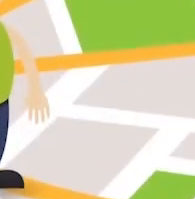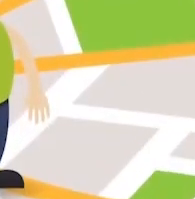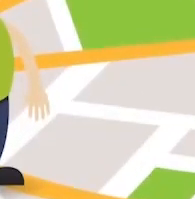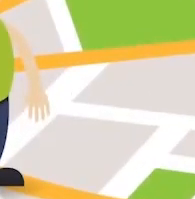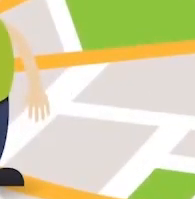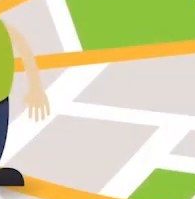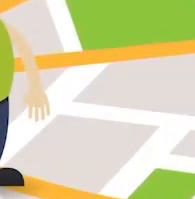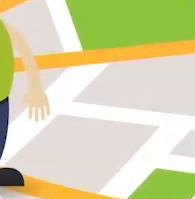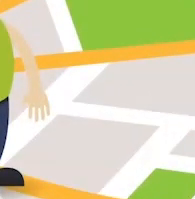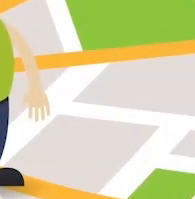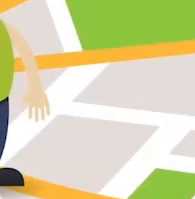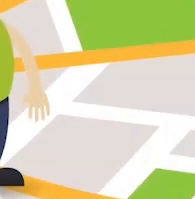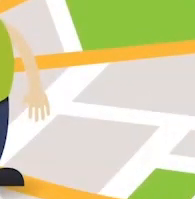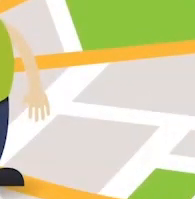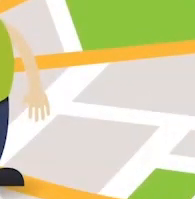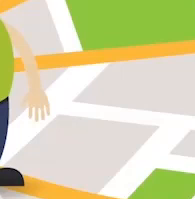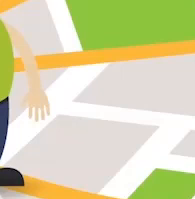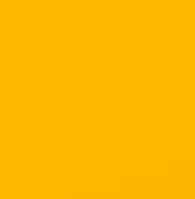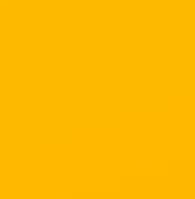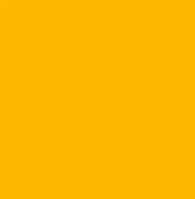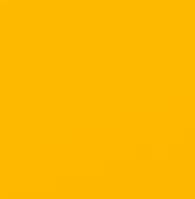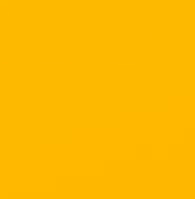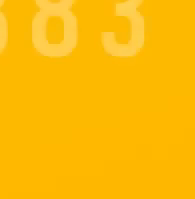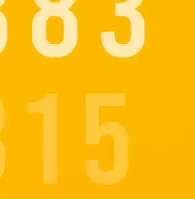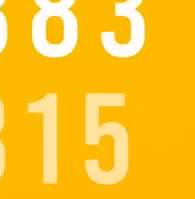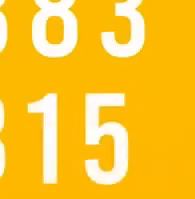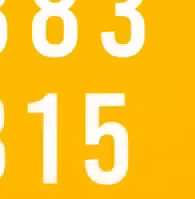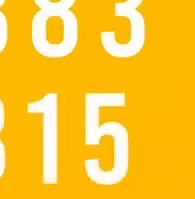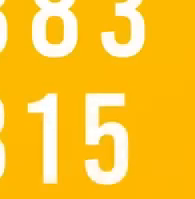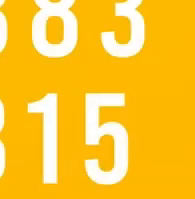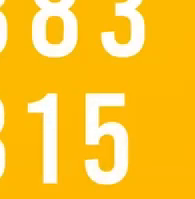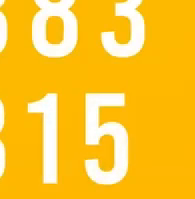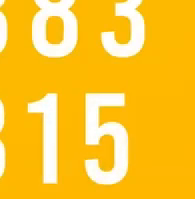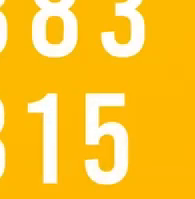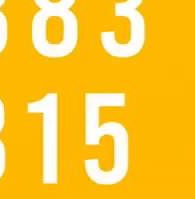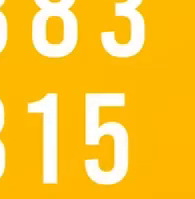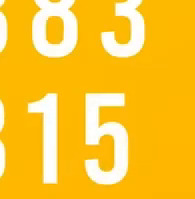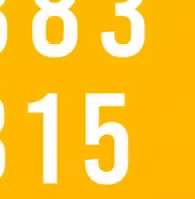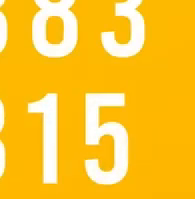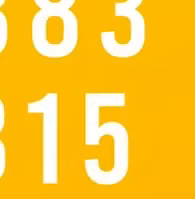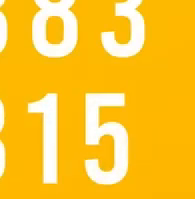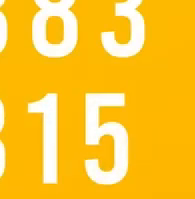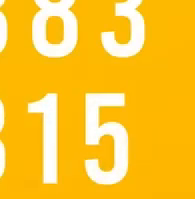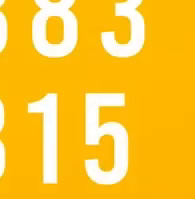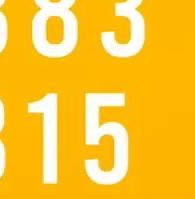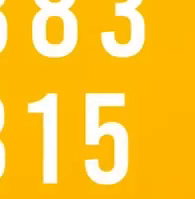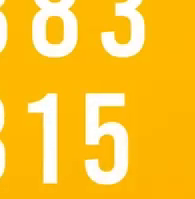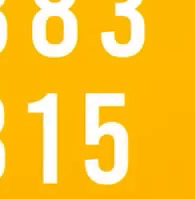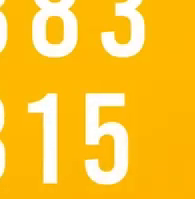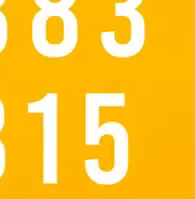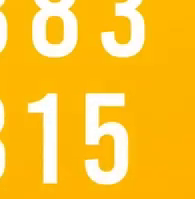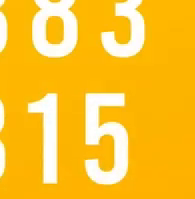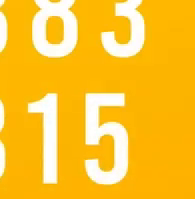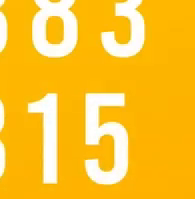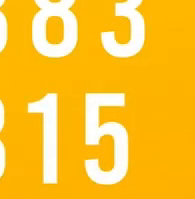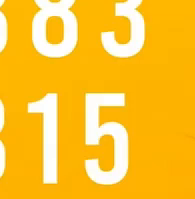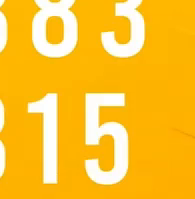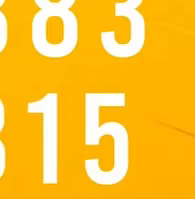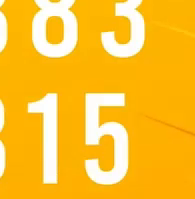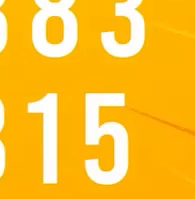más. Visítanos en cualquiera de nuestras dos sedes, desde las 7:30 de la mañana hasta las 12 del día y de lunes a viernes. ¡Te